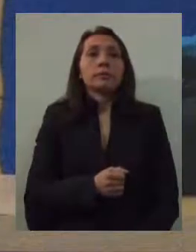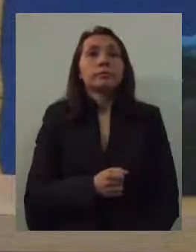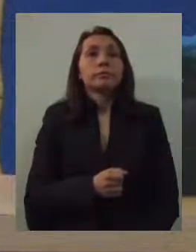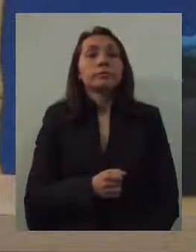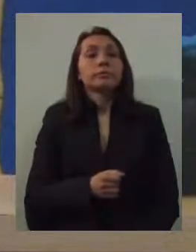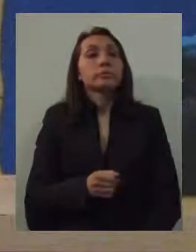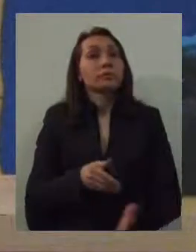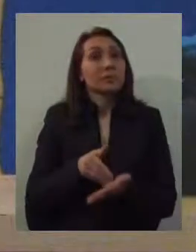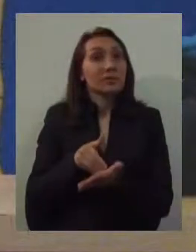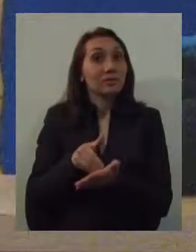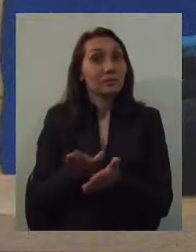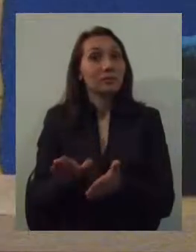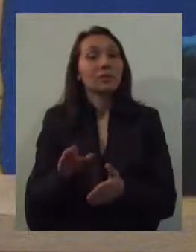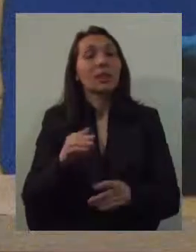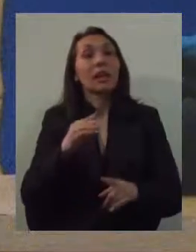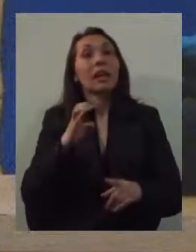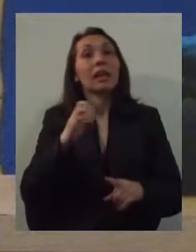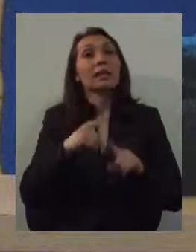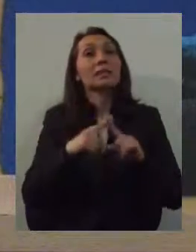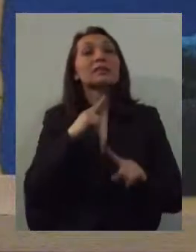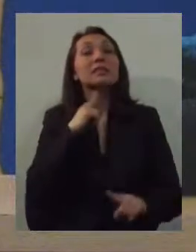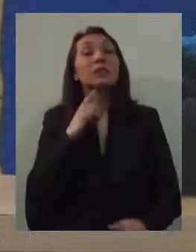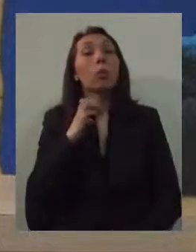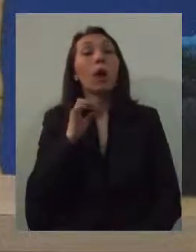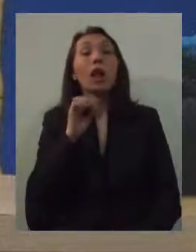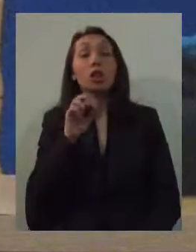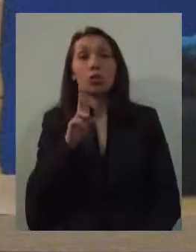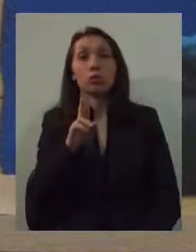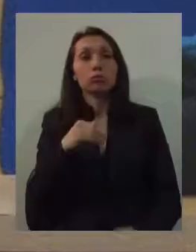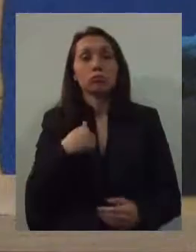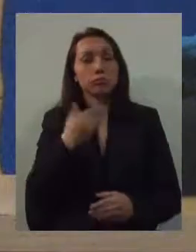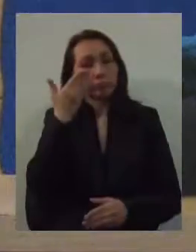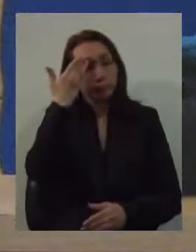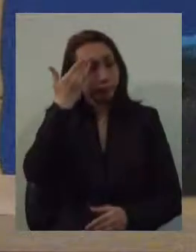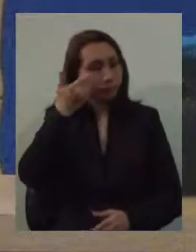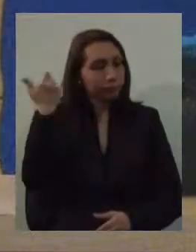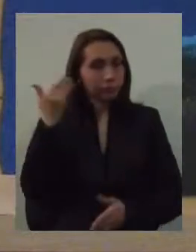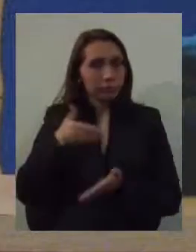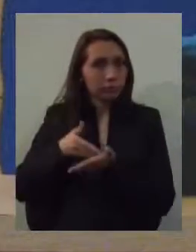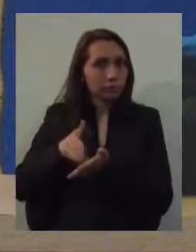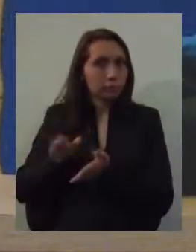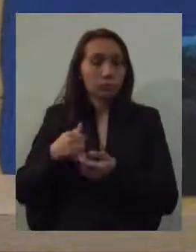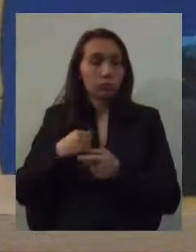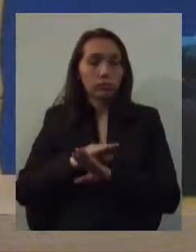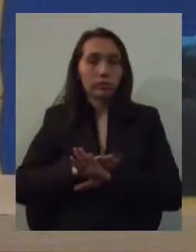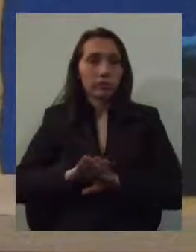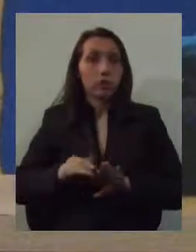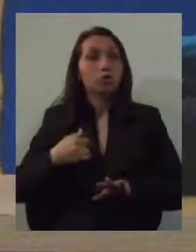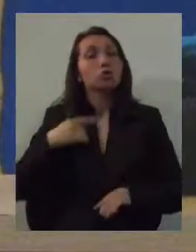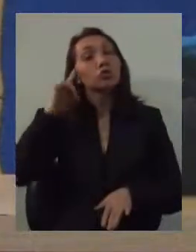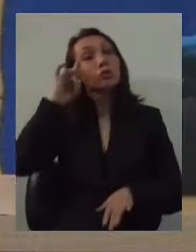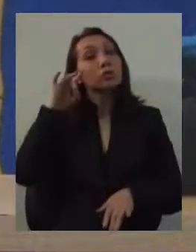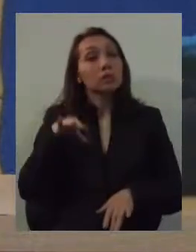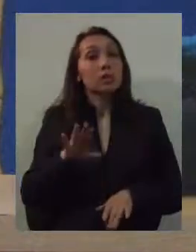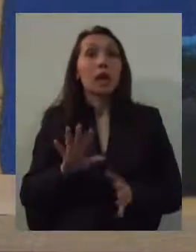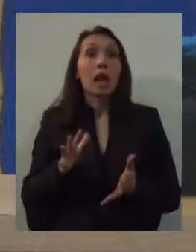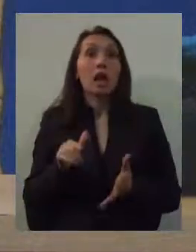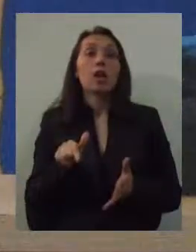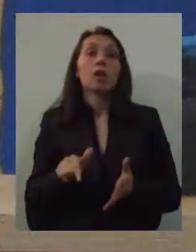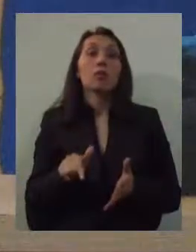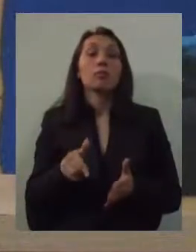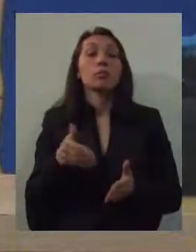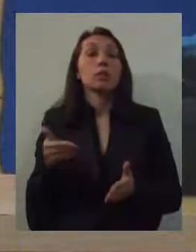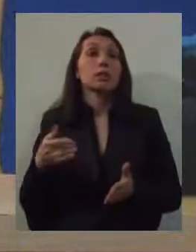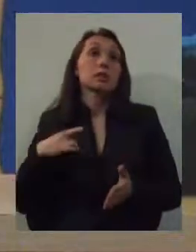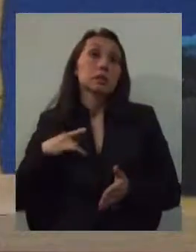eliminado entonces el exequatur, yo me lo voy a sacar de la cabeza, el exequatur, yo sé que tal vez el colega no,